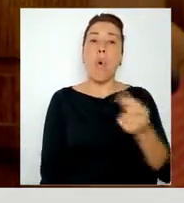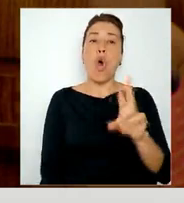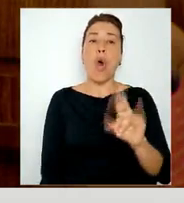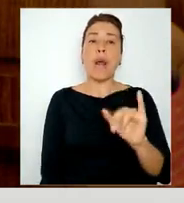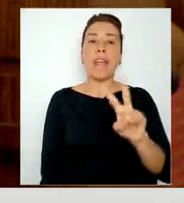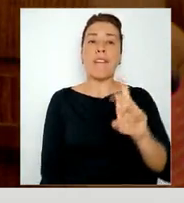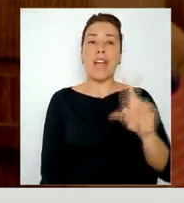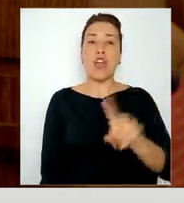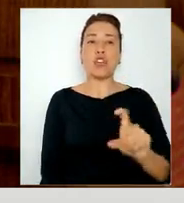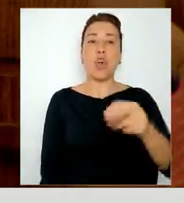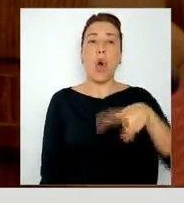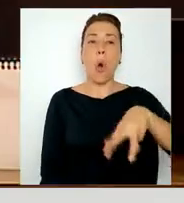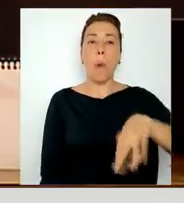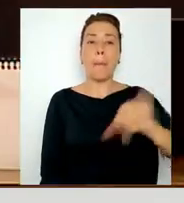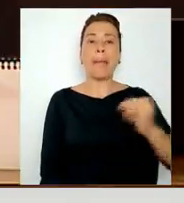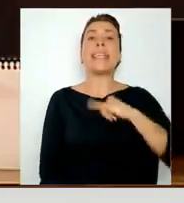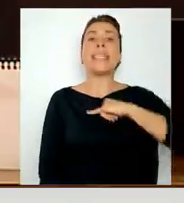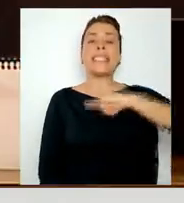muchas gracias presidente